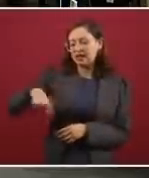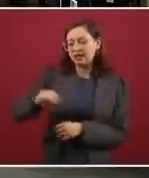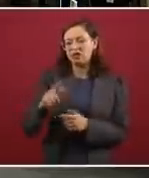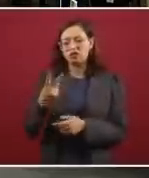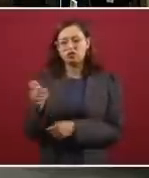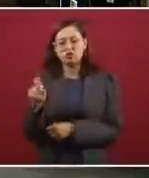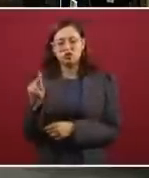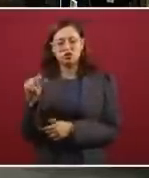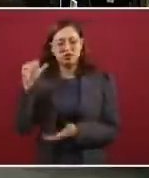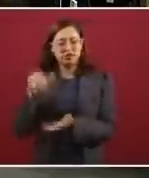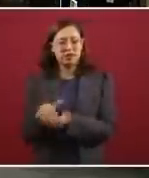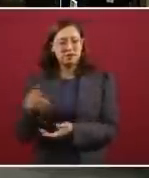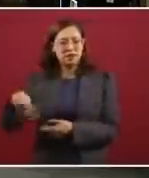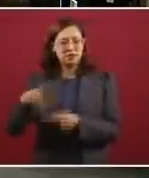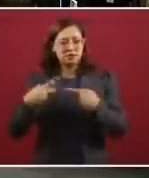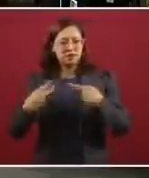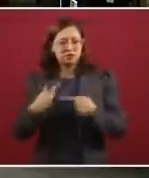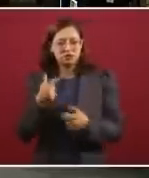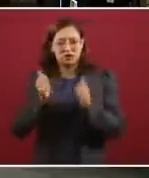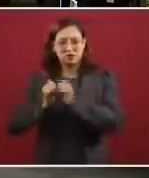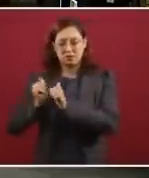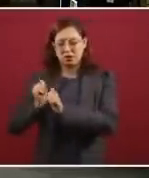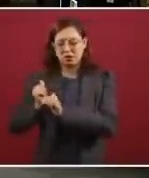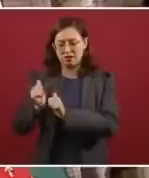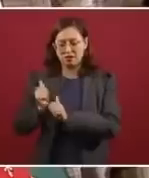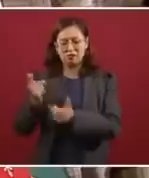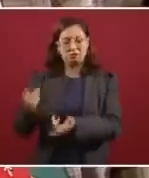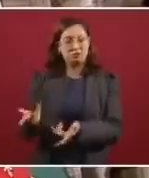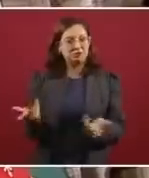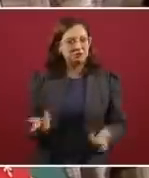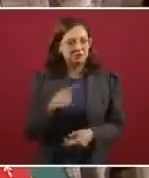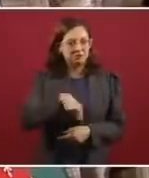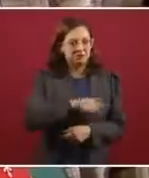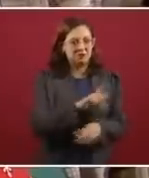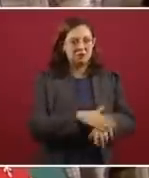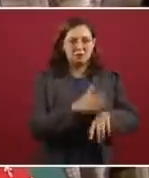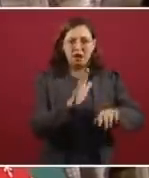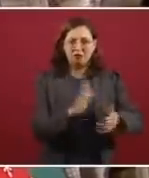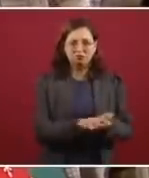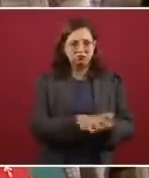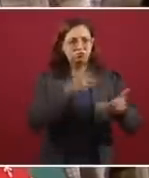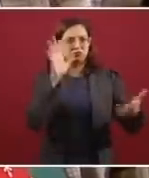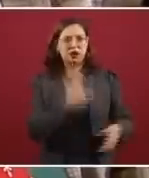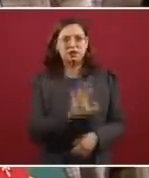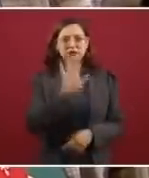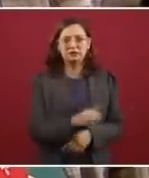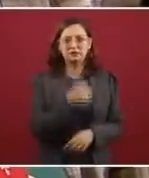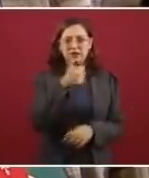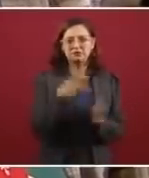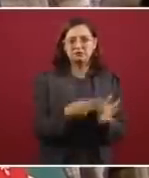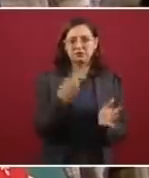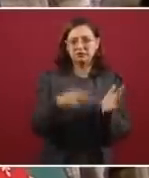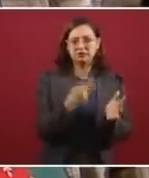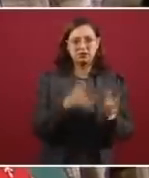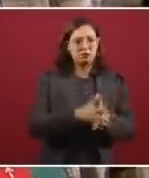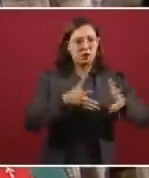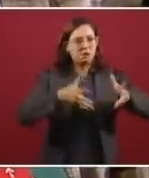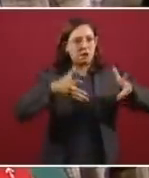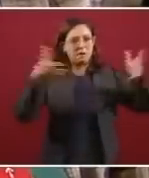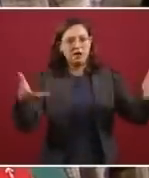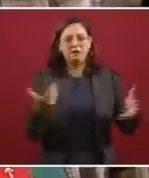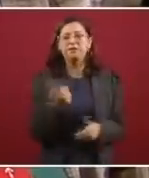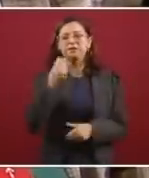las armas ilegales que hay en el país pues se podrían armar 6 ejércitos mexicanos. antier autoridades del gobierno de Estados